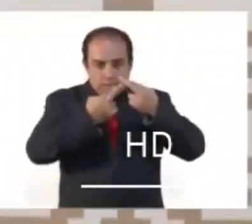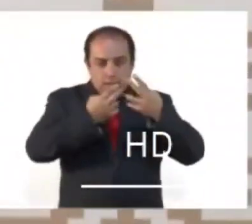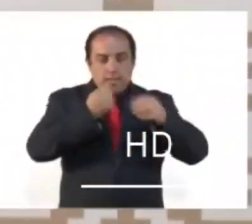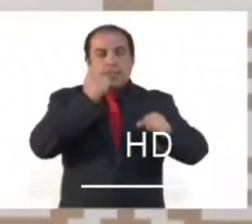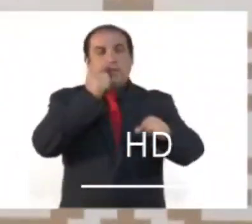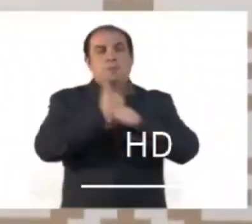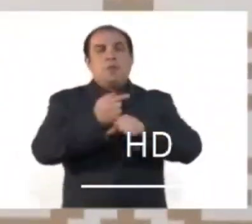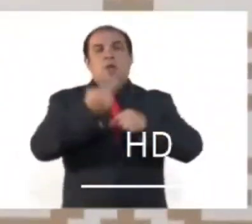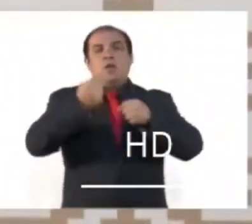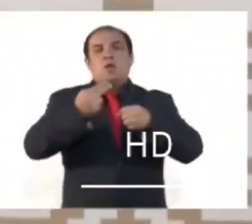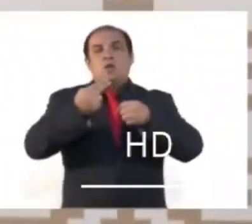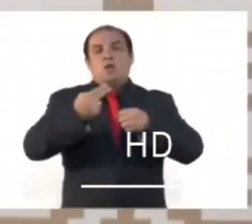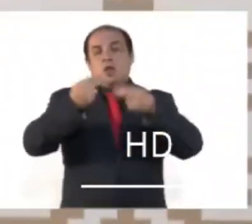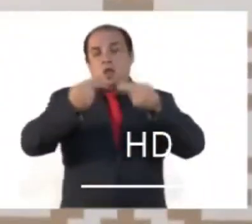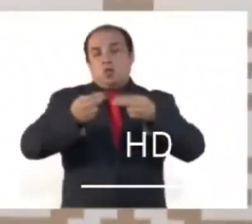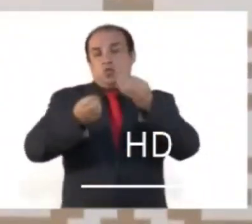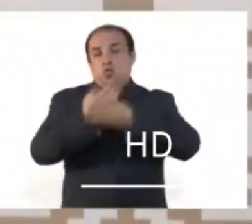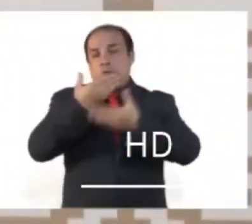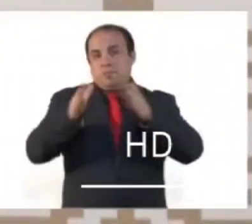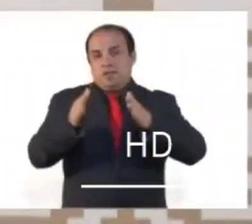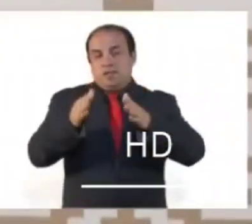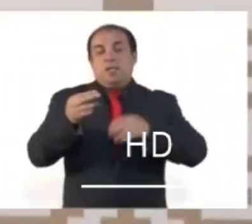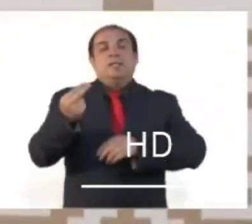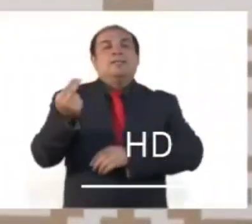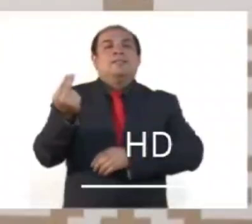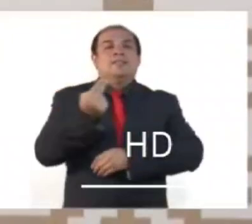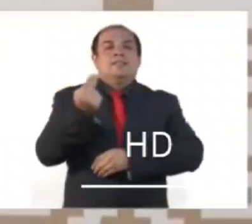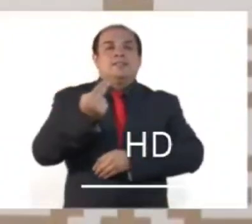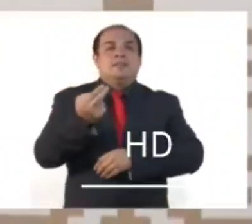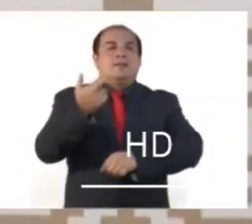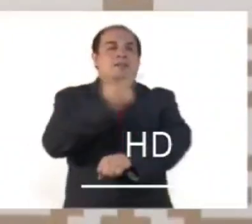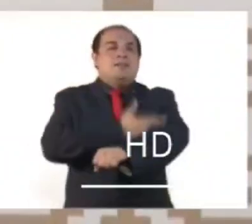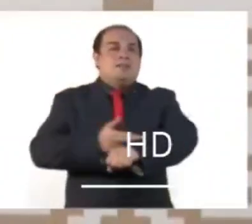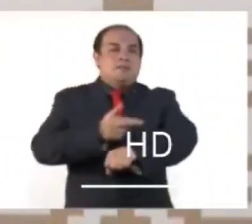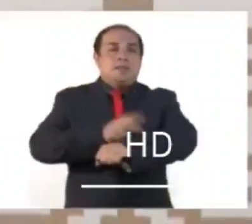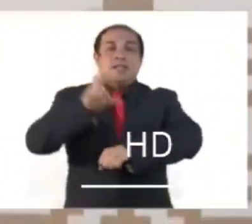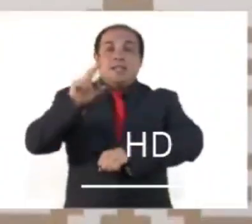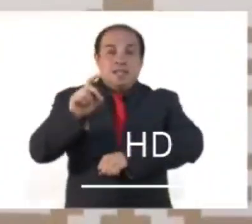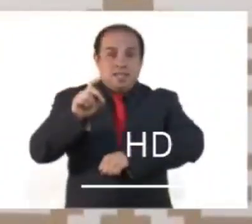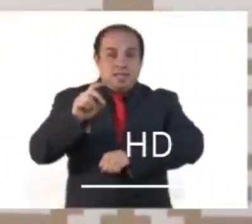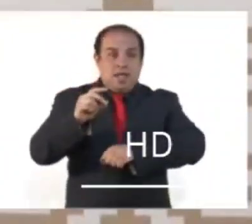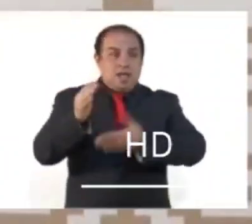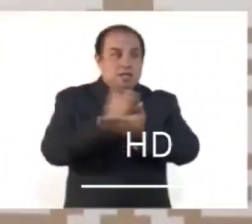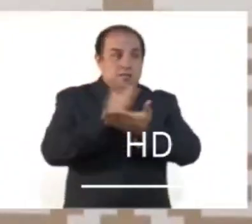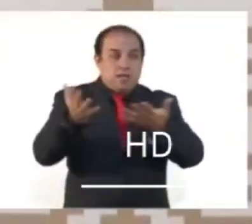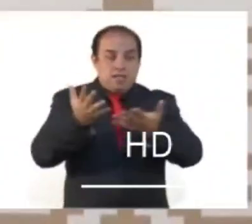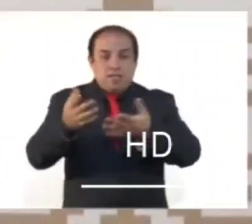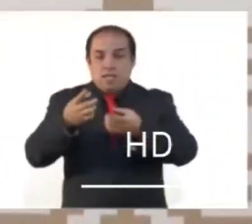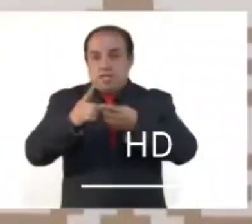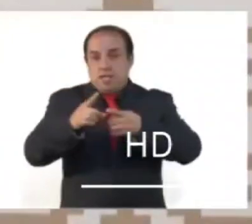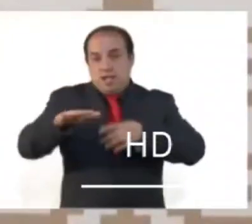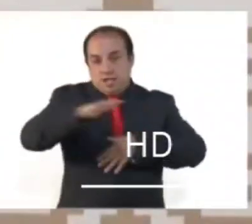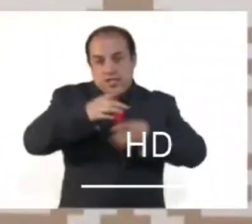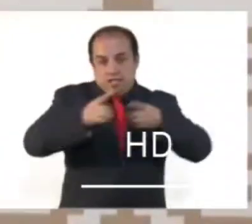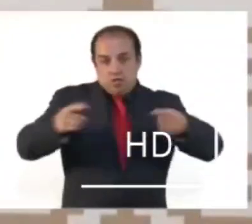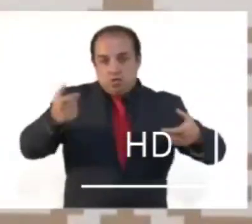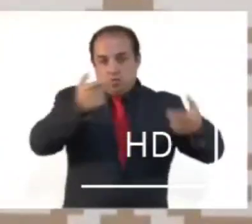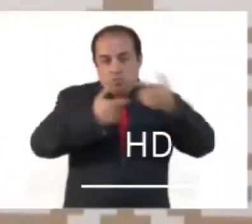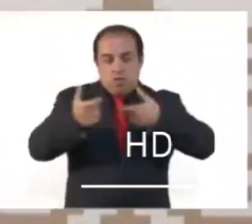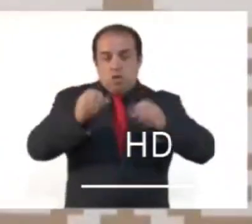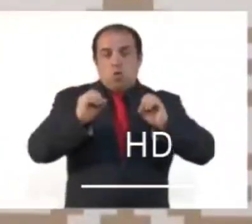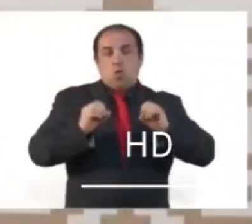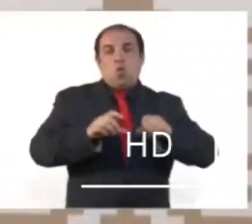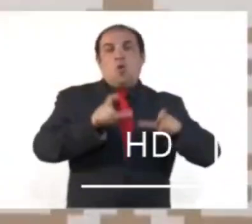negocio se requerían más de 30 trámites que tenían que realizarse por separado en las áreas de desarrollo urbano,